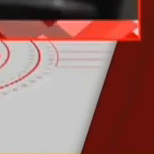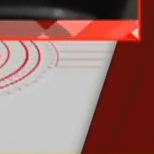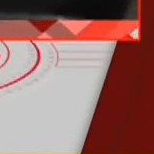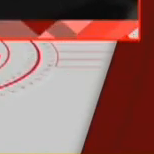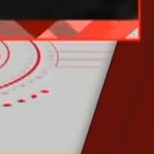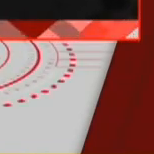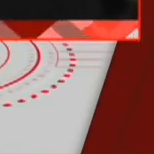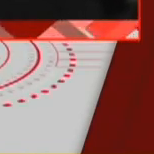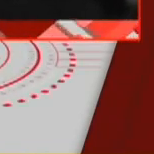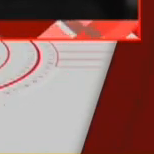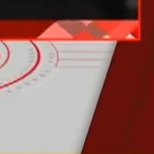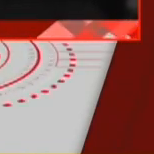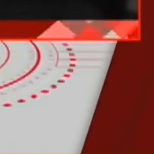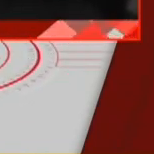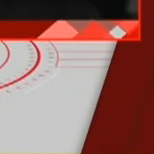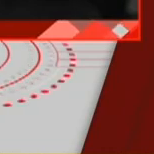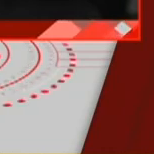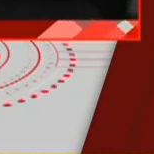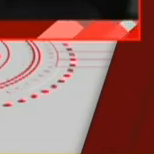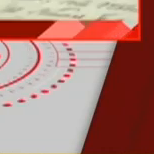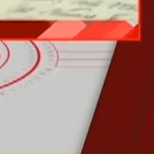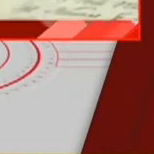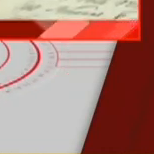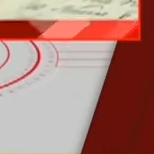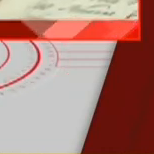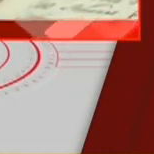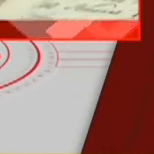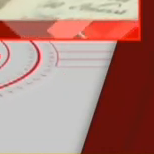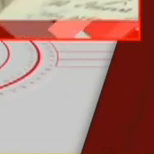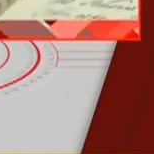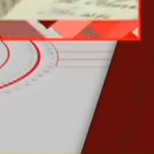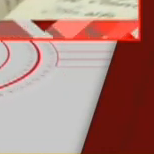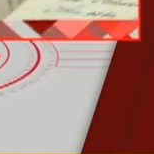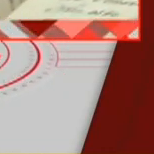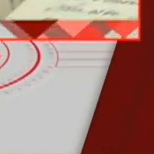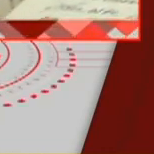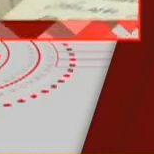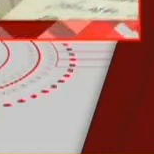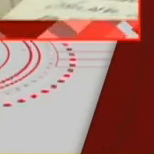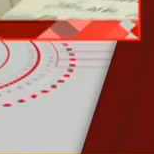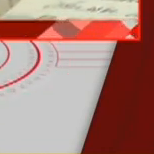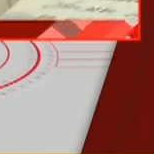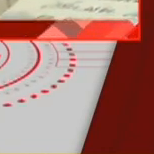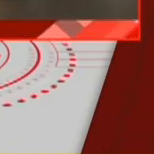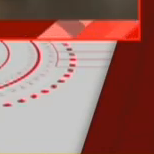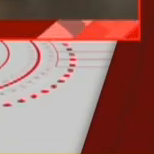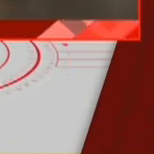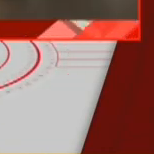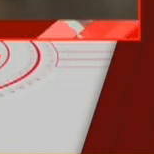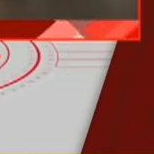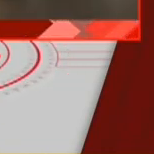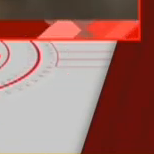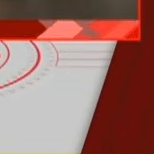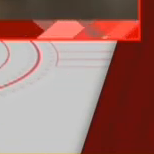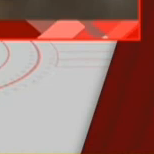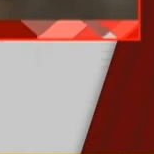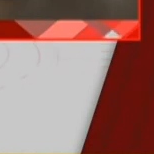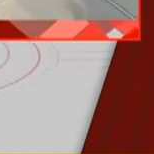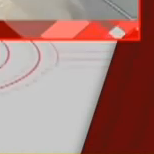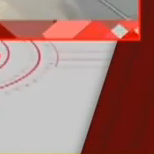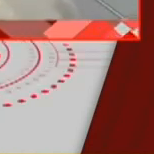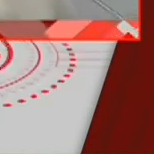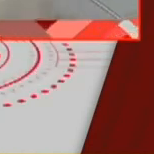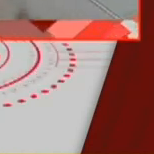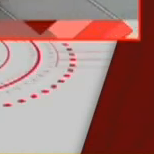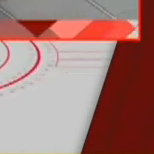porque ahí está nuestra memoria. Y entonces ahora con el sismo, por ejemplo, afortunadamente el archivo no sufrió daños, salvo algunas